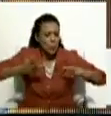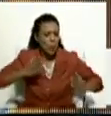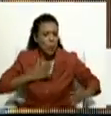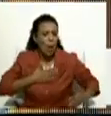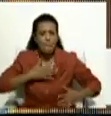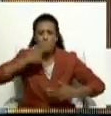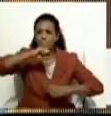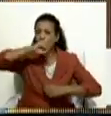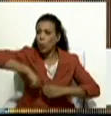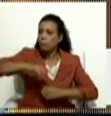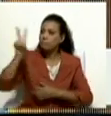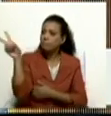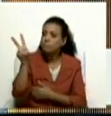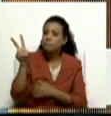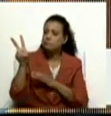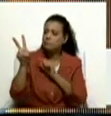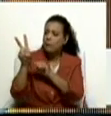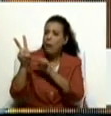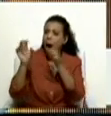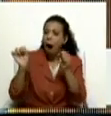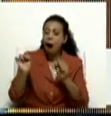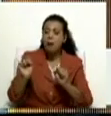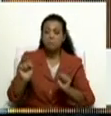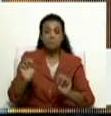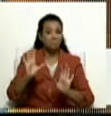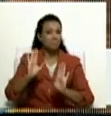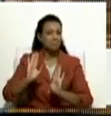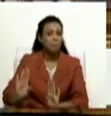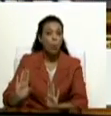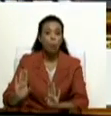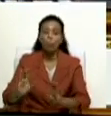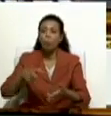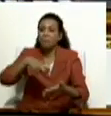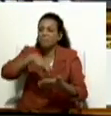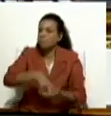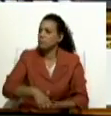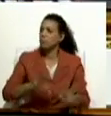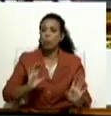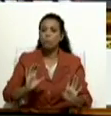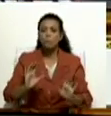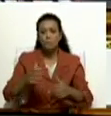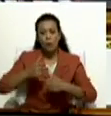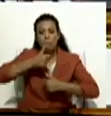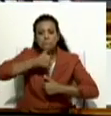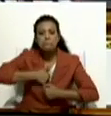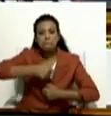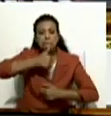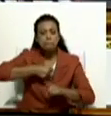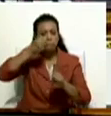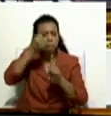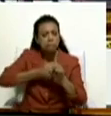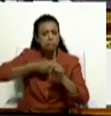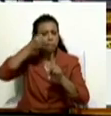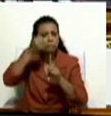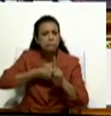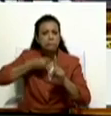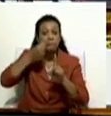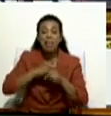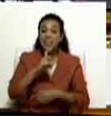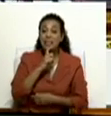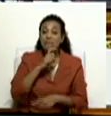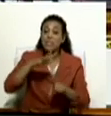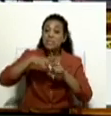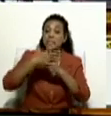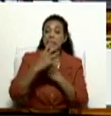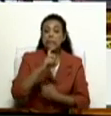patria que nos hemos negado a rendirnos que nos hemos reivindicado en la adversidad y